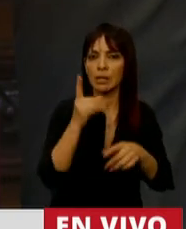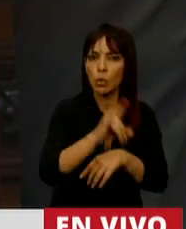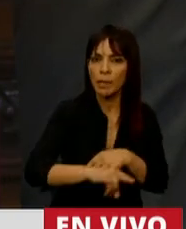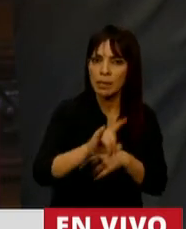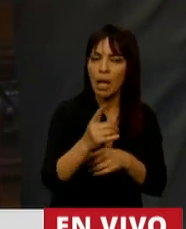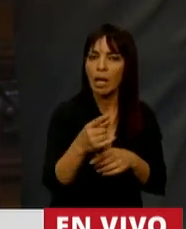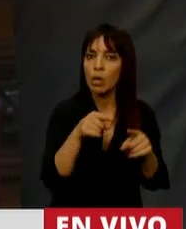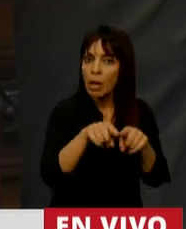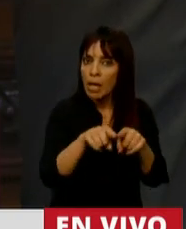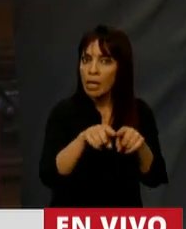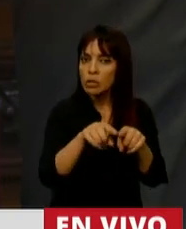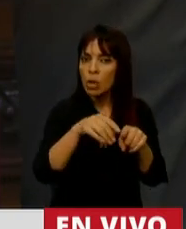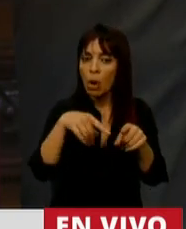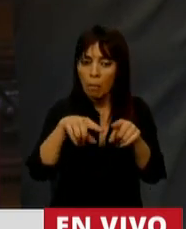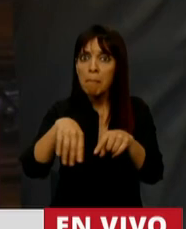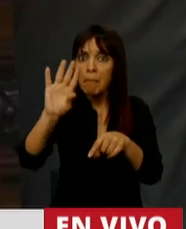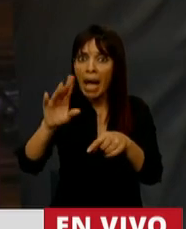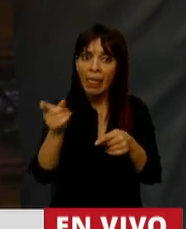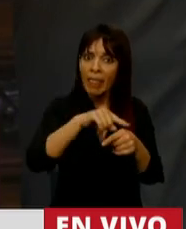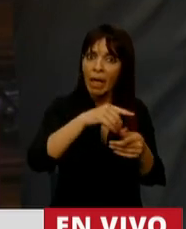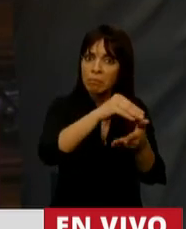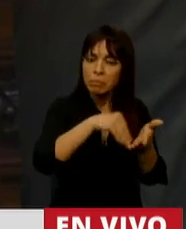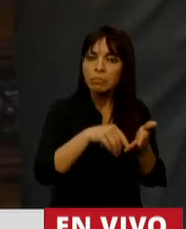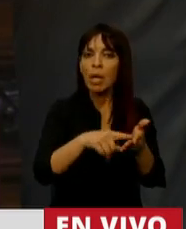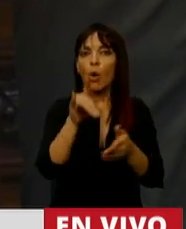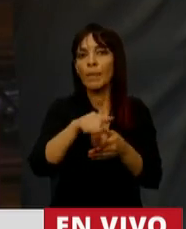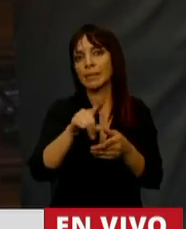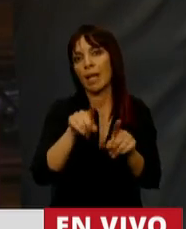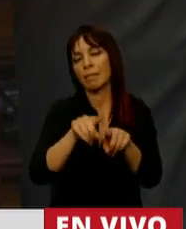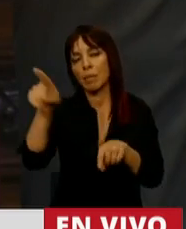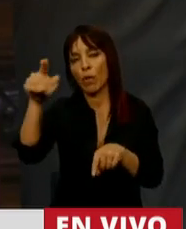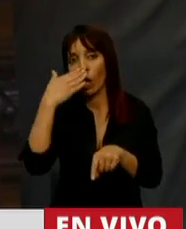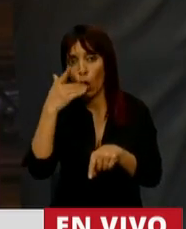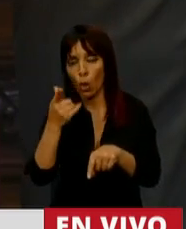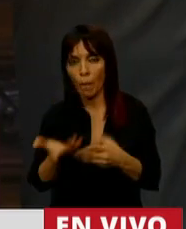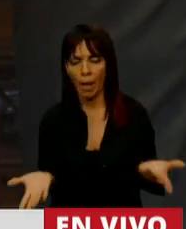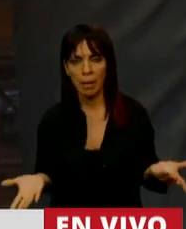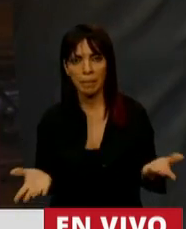más que lo que tiene en el presupuesto total una universidad como la Universidad Nacional de Córdoba.